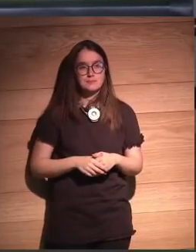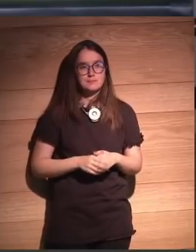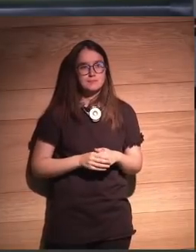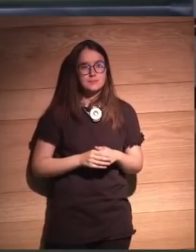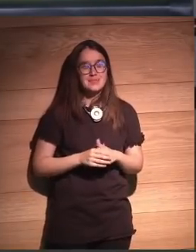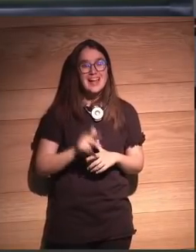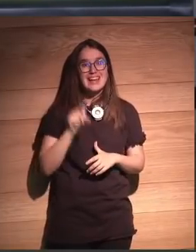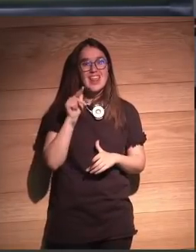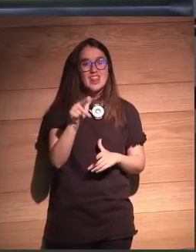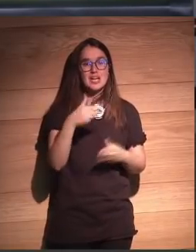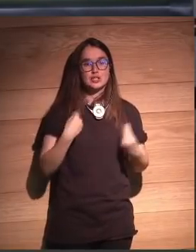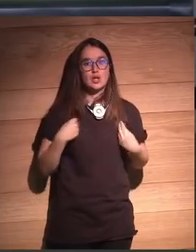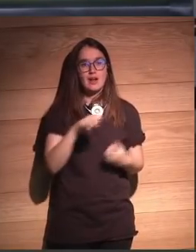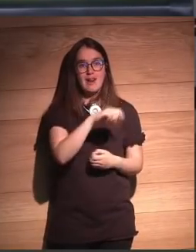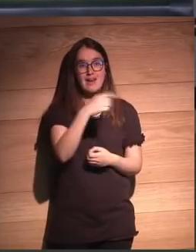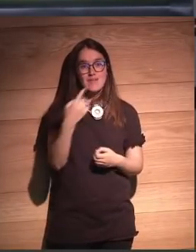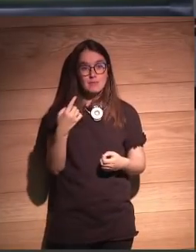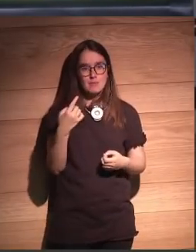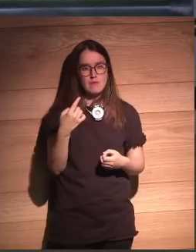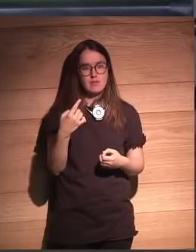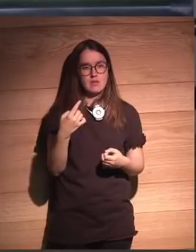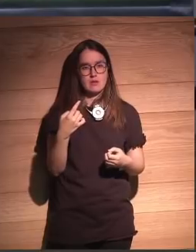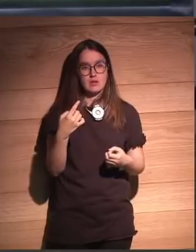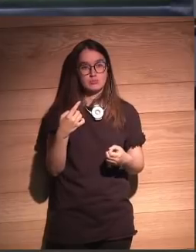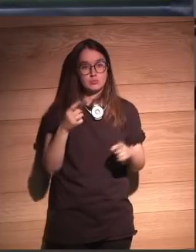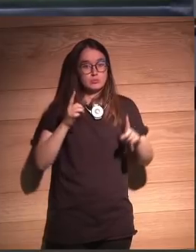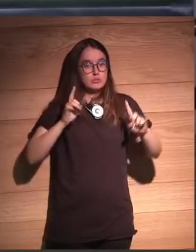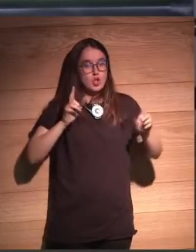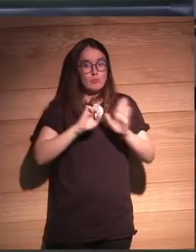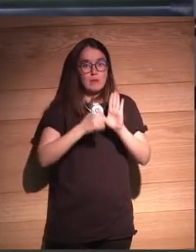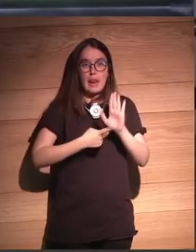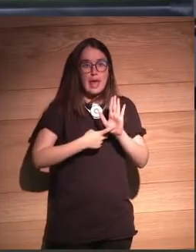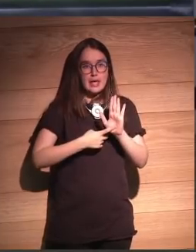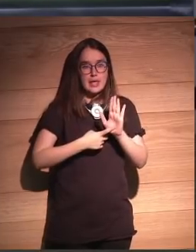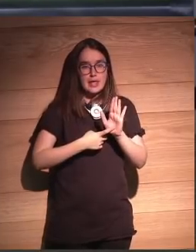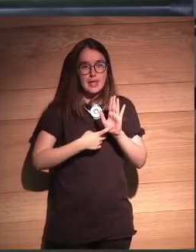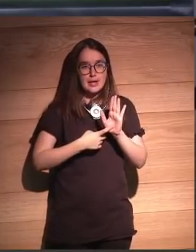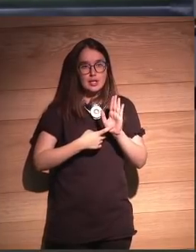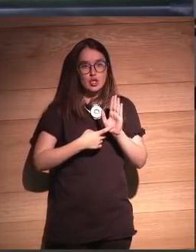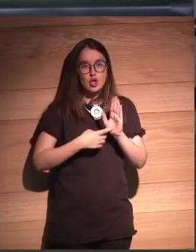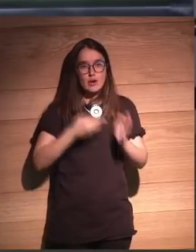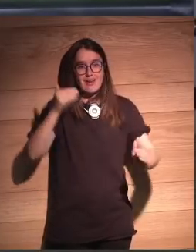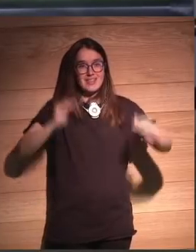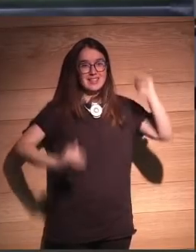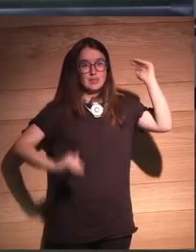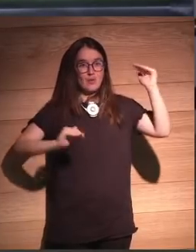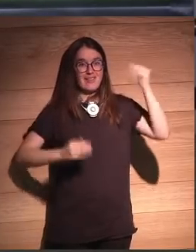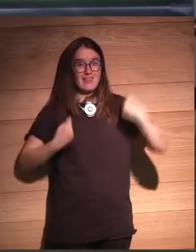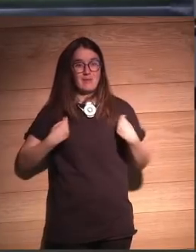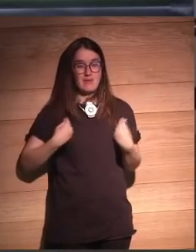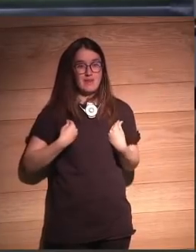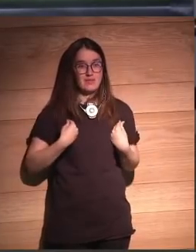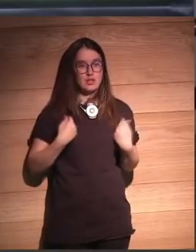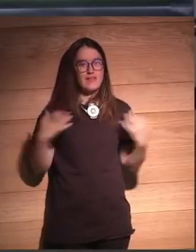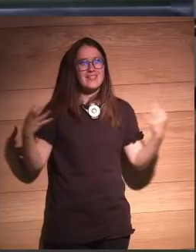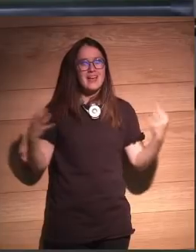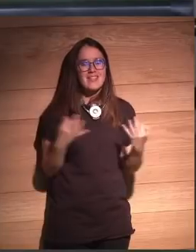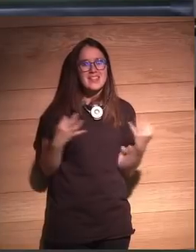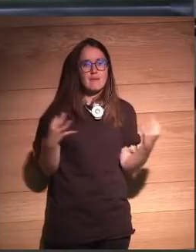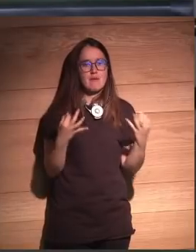Así que el derecho a la vivienda formal, simplemente formal, es compatible con la desigualdad de vivienda. Por lo tanto, tiene que